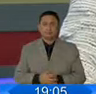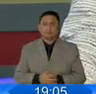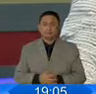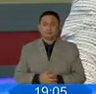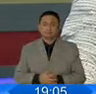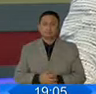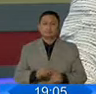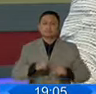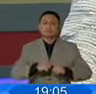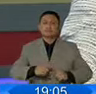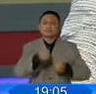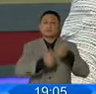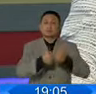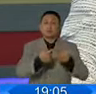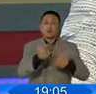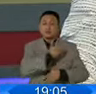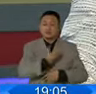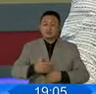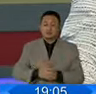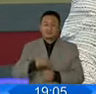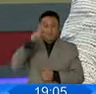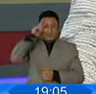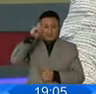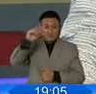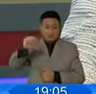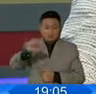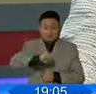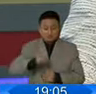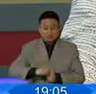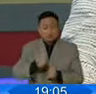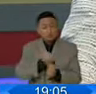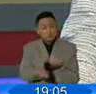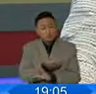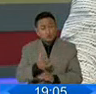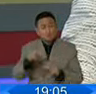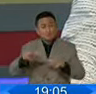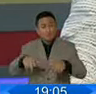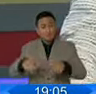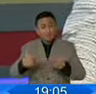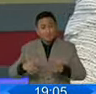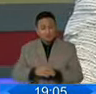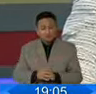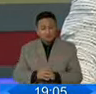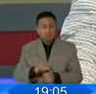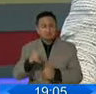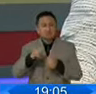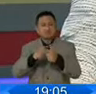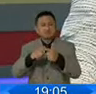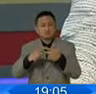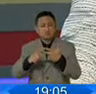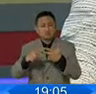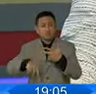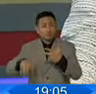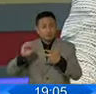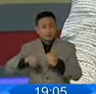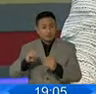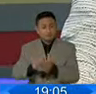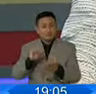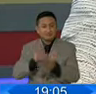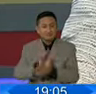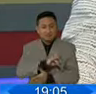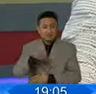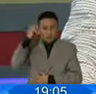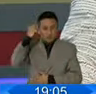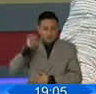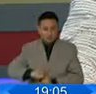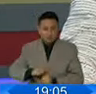parte, el ex candidato presidencial Guillermo Lasso le sugirió al mandatario electo Lenín Moreno una serie de medidas que deberá implementar en su gobierno